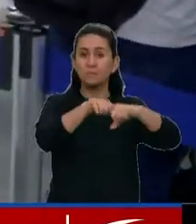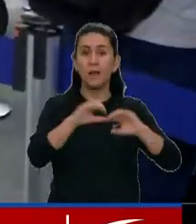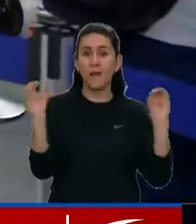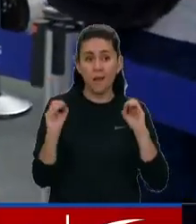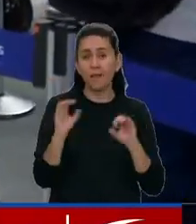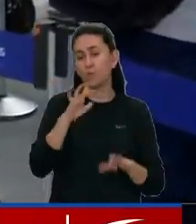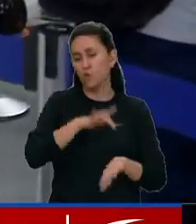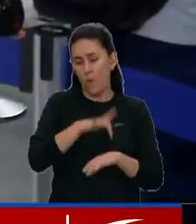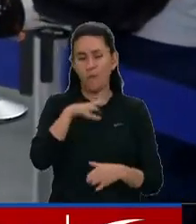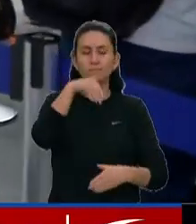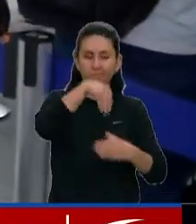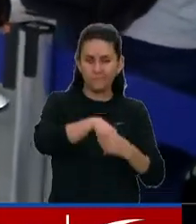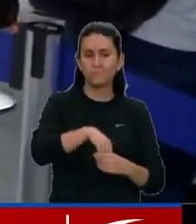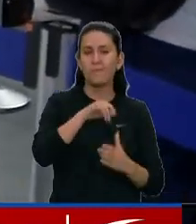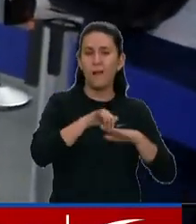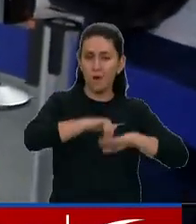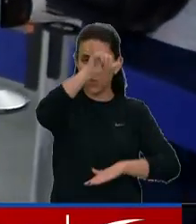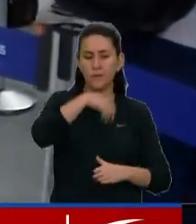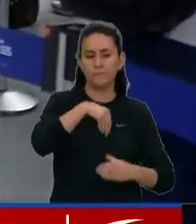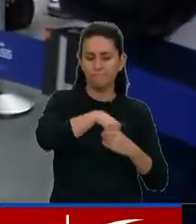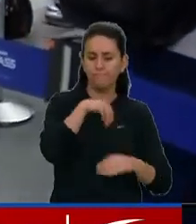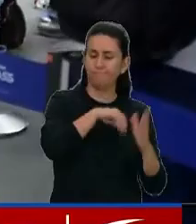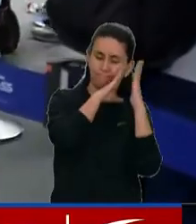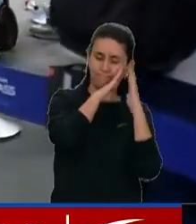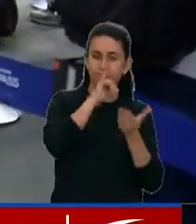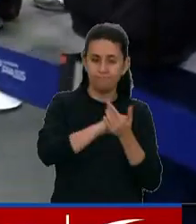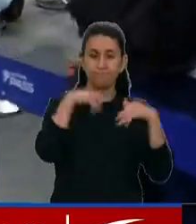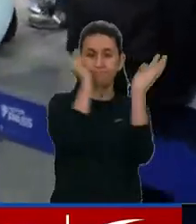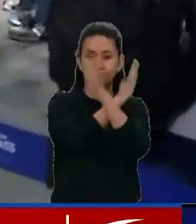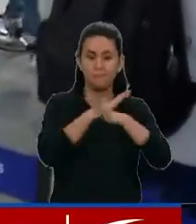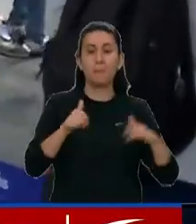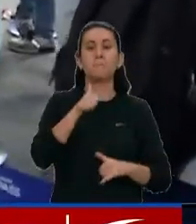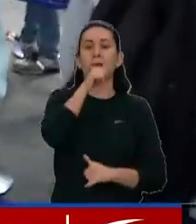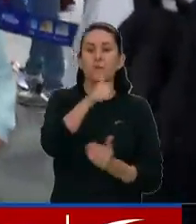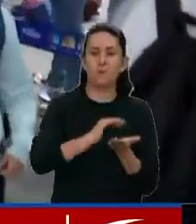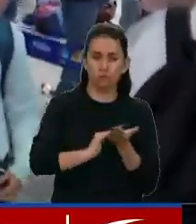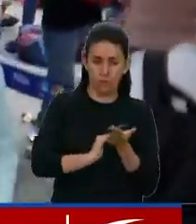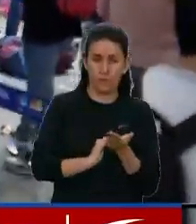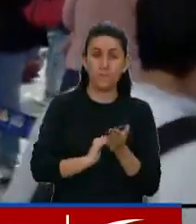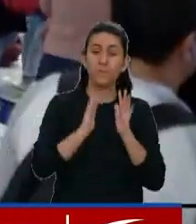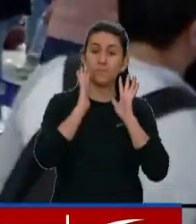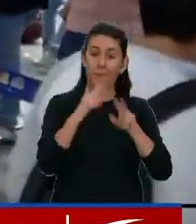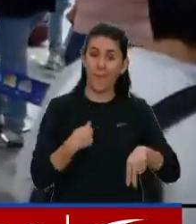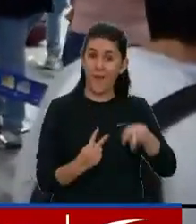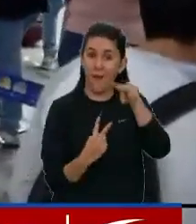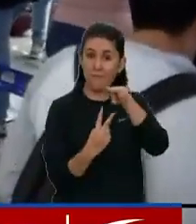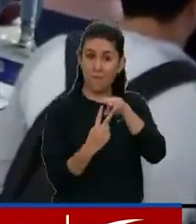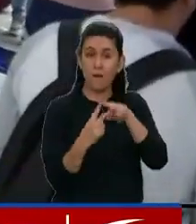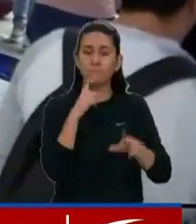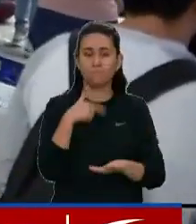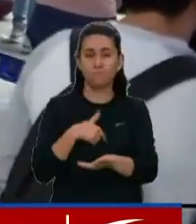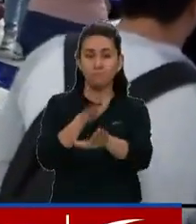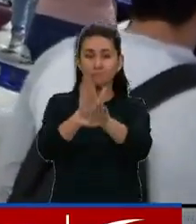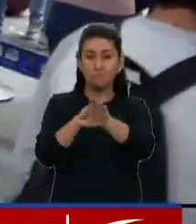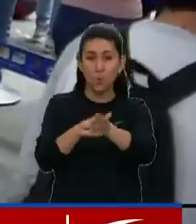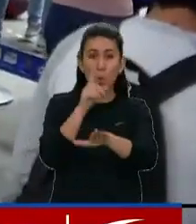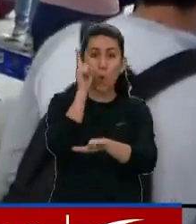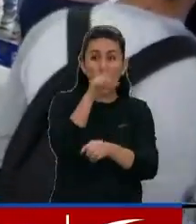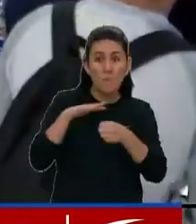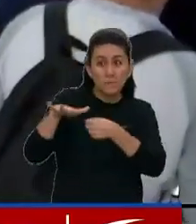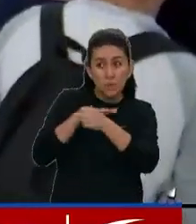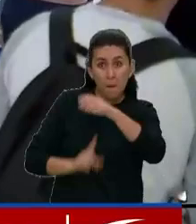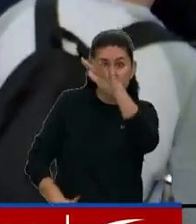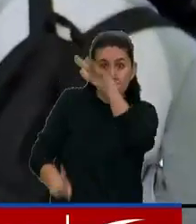la noche acá en el Aeropuerto Internacional El Dorado. Solo la aerolínea Avianca reportó que por esta nueva